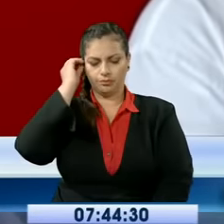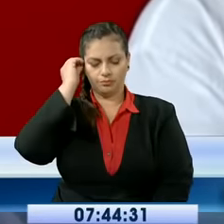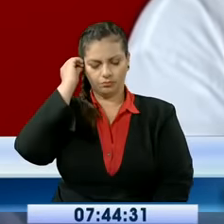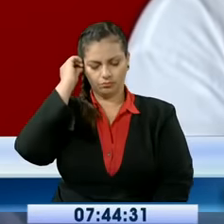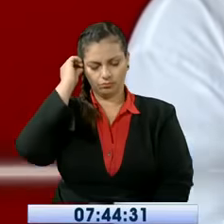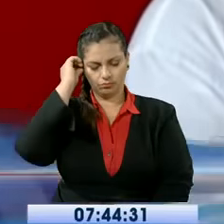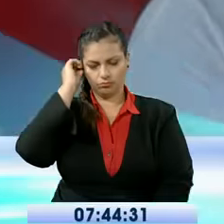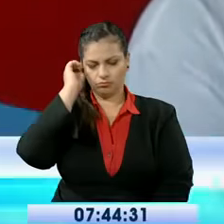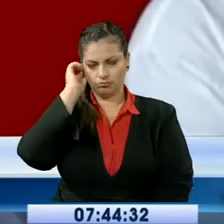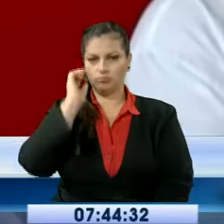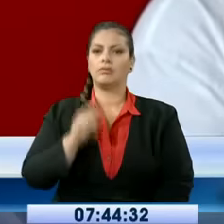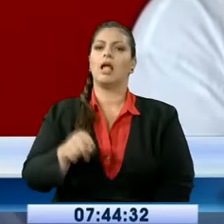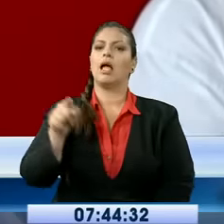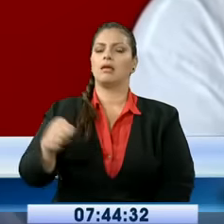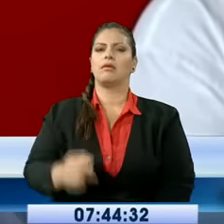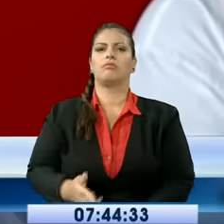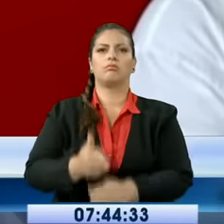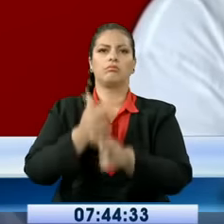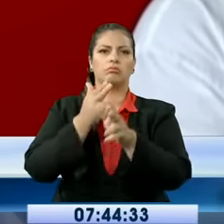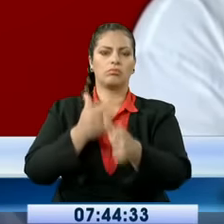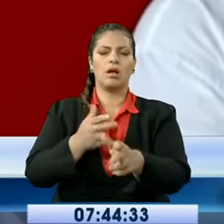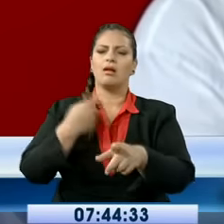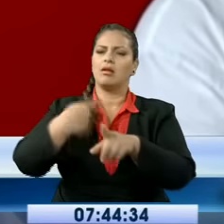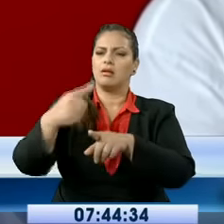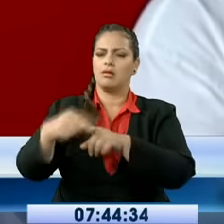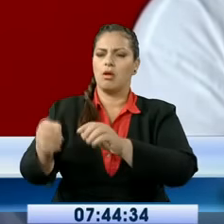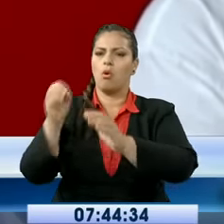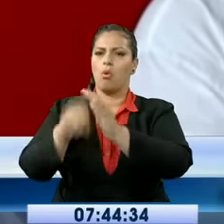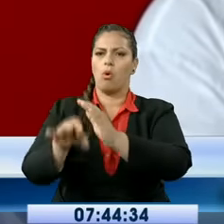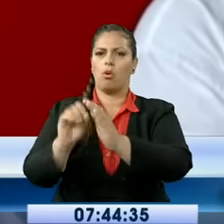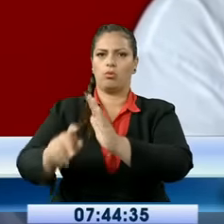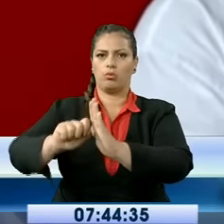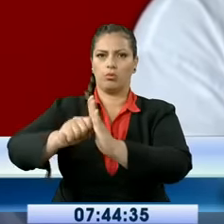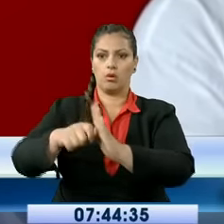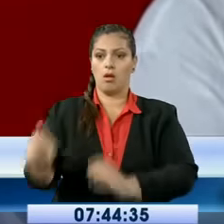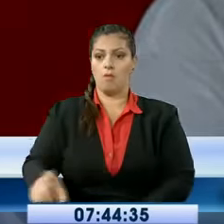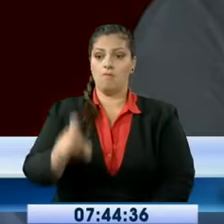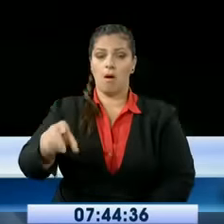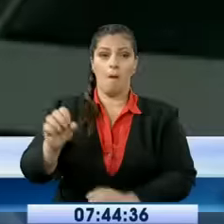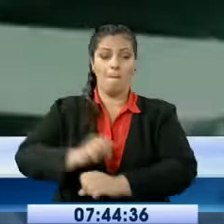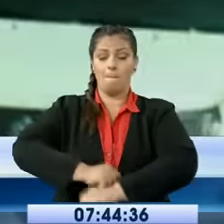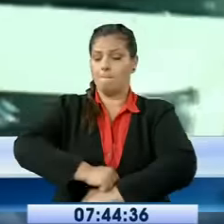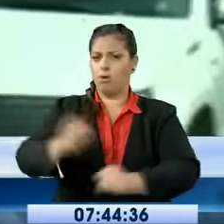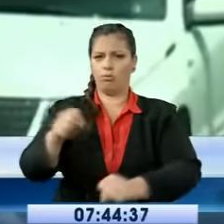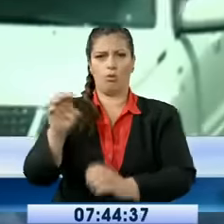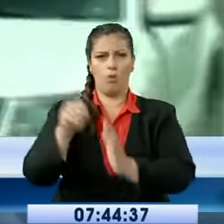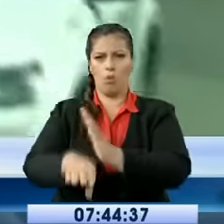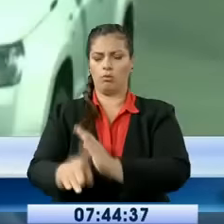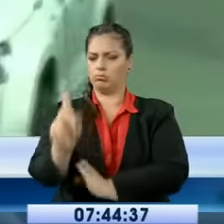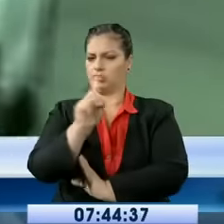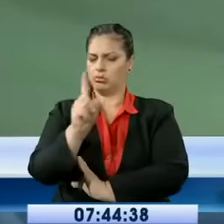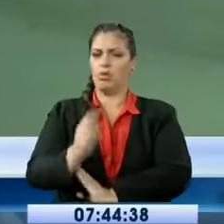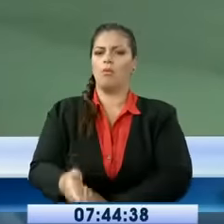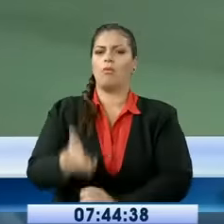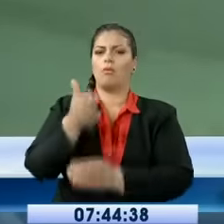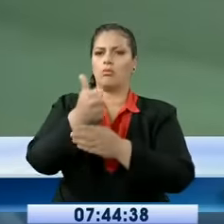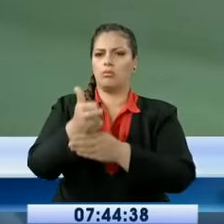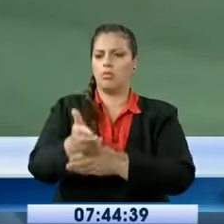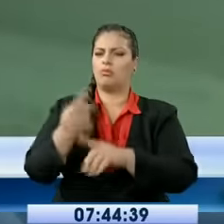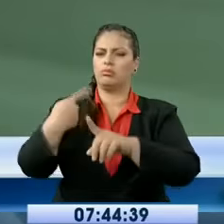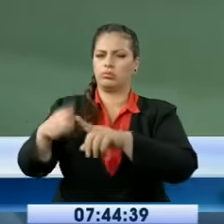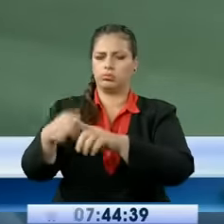guardaban solamente armamento. No se guardaban explosivos, no se guardaban granadas. A los pocos segundos se confirmaba la muerte